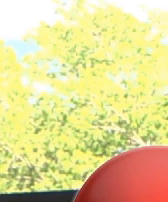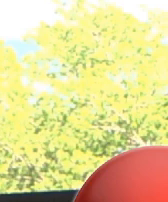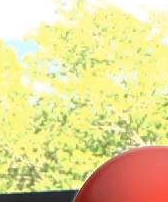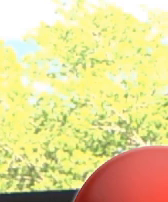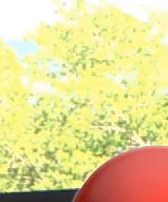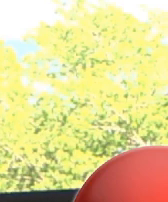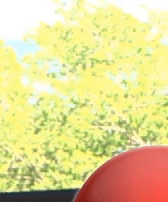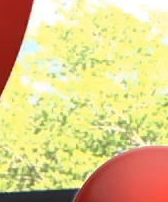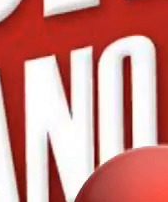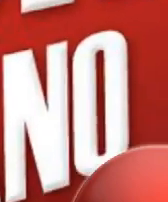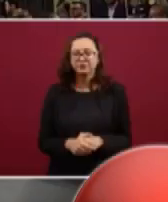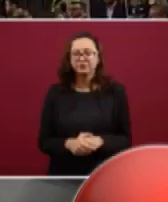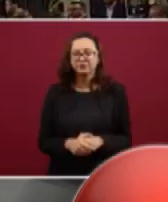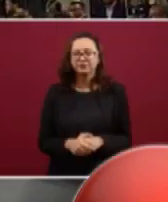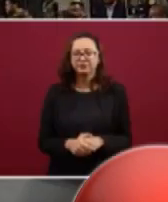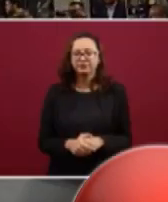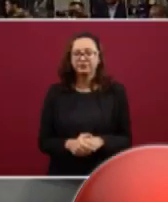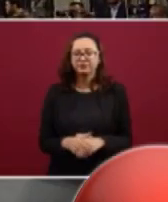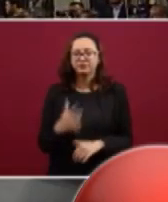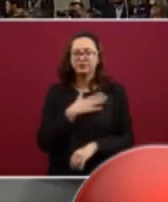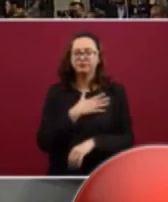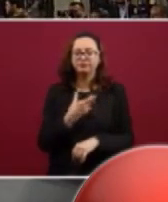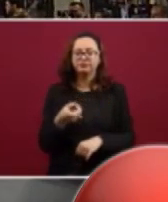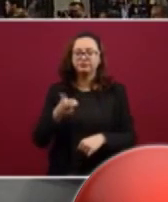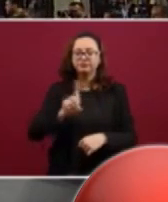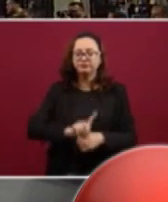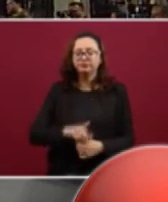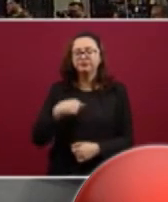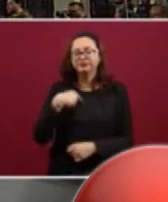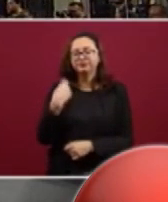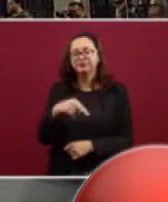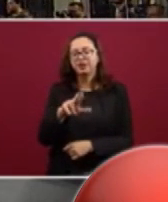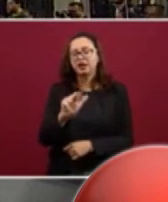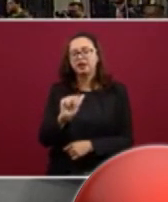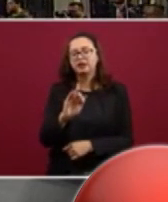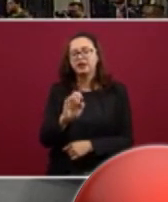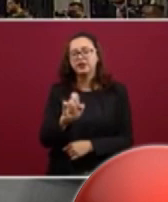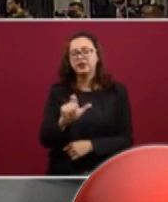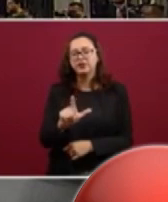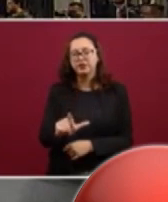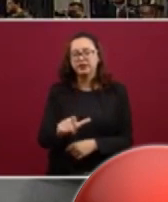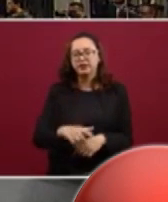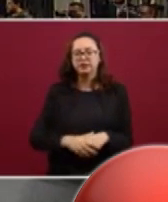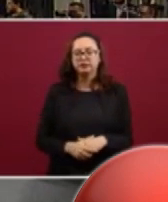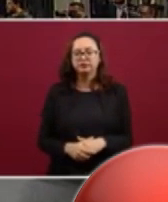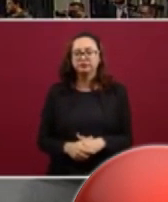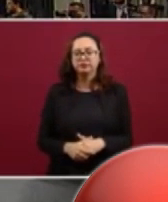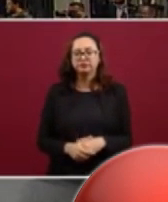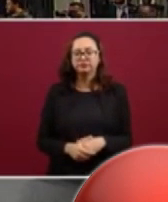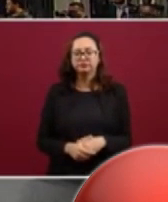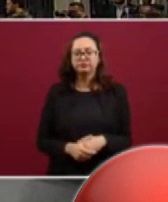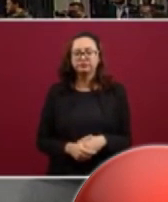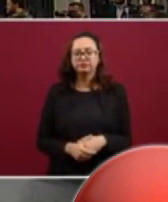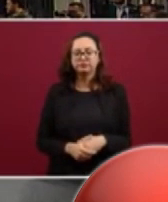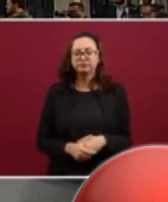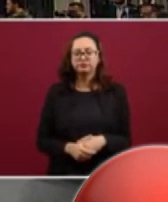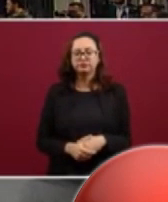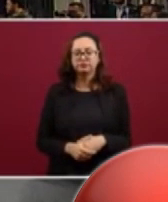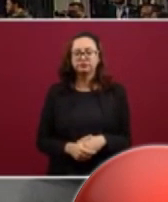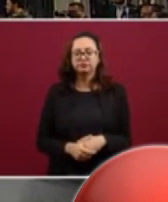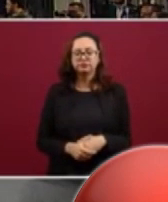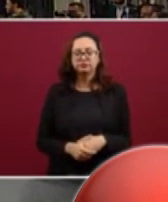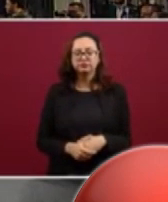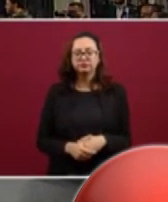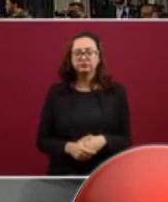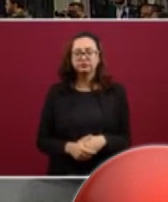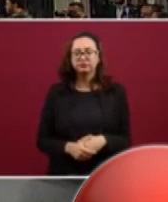supersecretario Marcelo Ebrard. Muy buenos días, canciller. Rafael Herrera, corresponsal de Sin Censura con Vicente Serrano. En